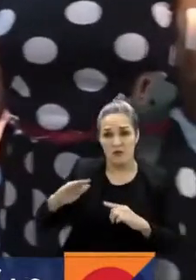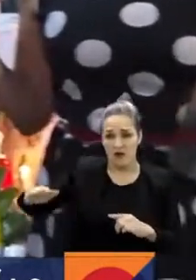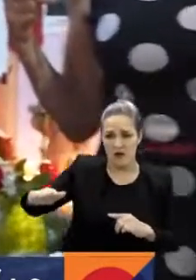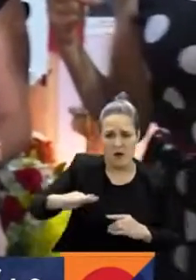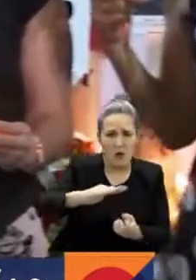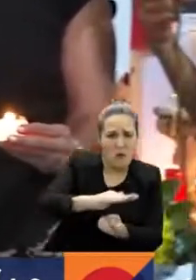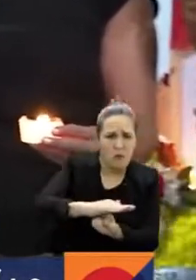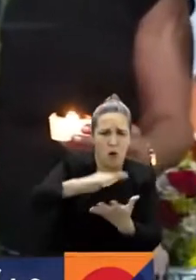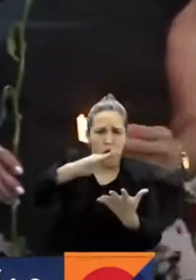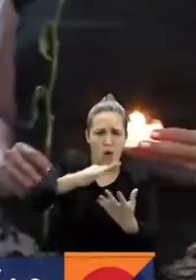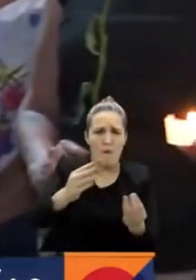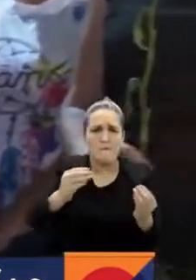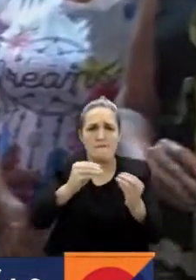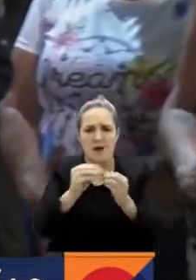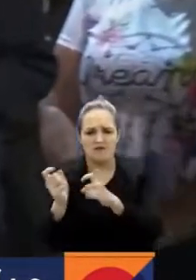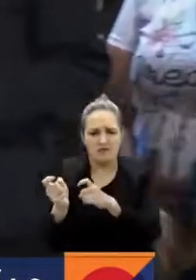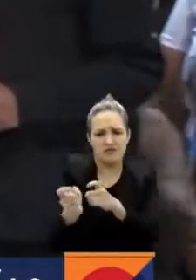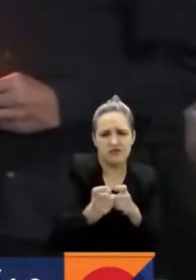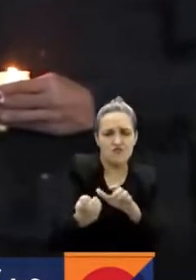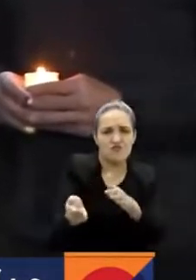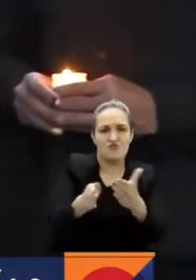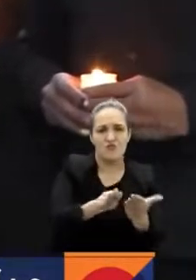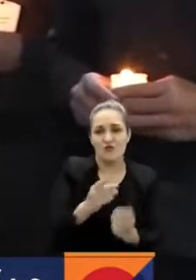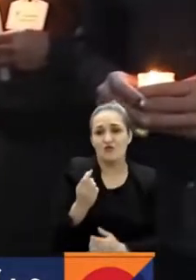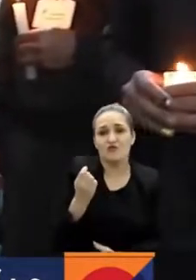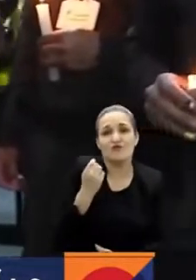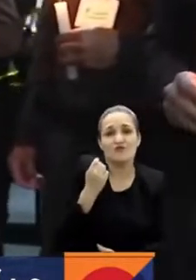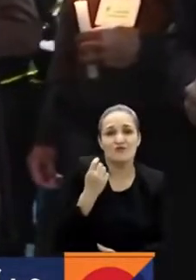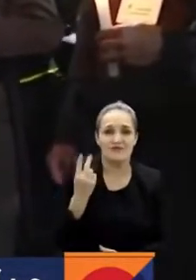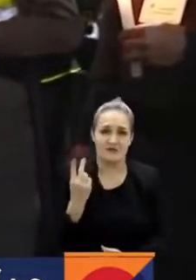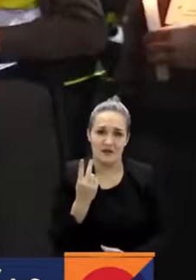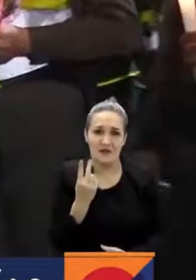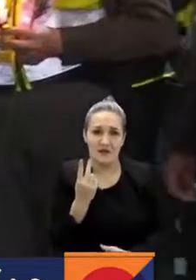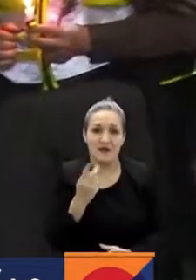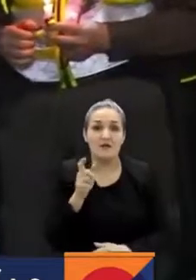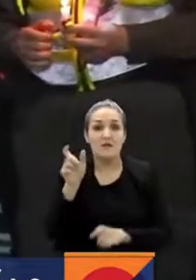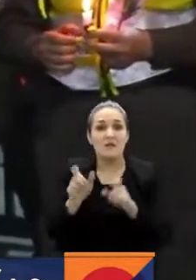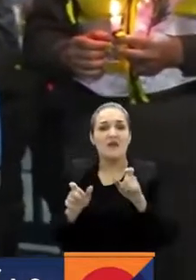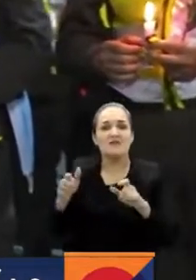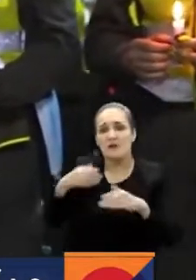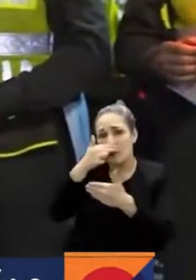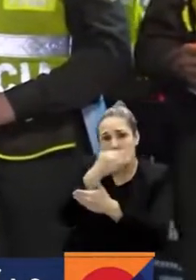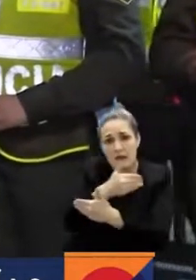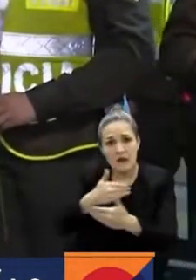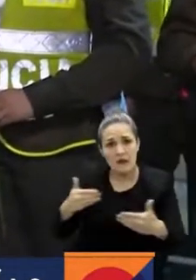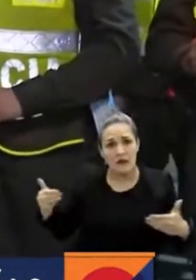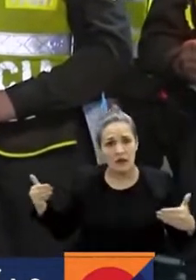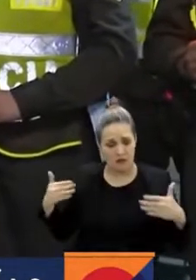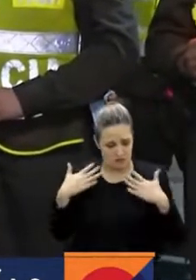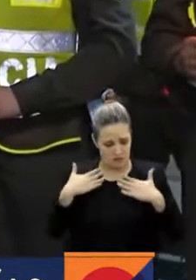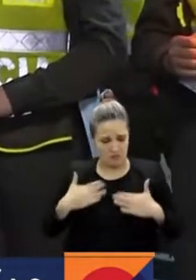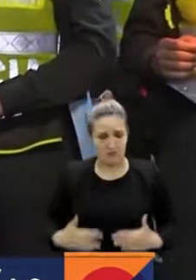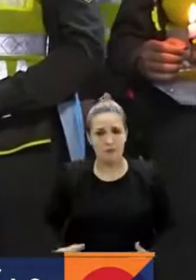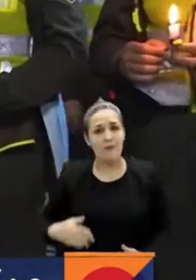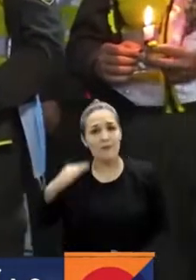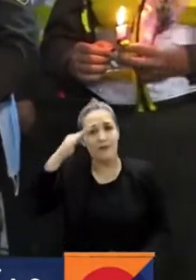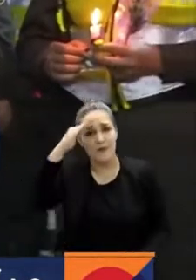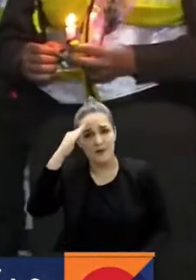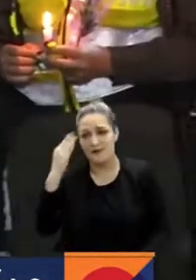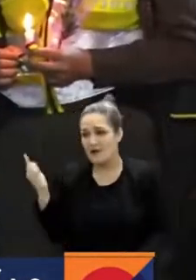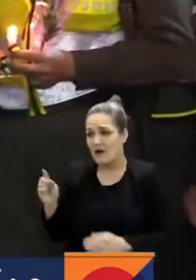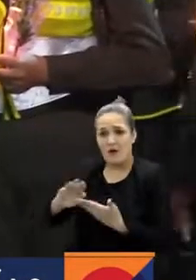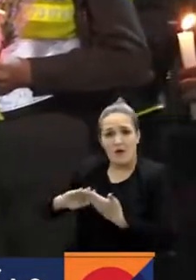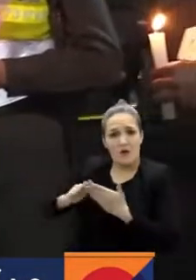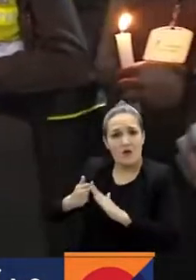el viernes pasado. Aquí vemos comerciantes, hay residentes, hay niños y también uniformados de la policía